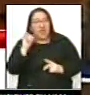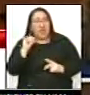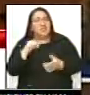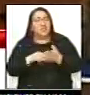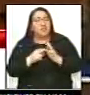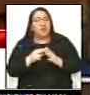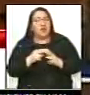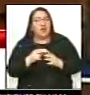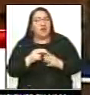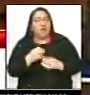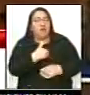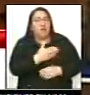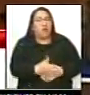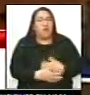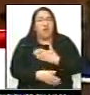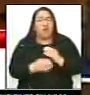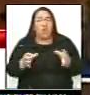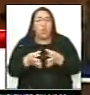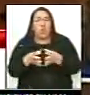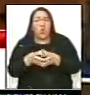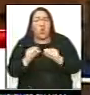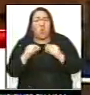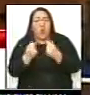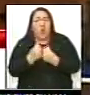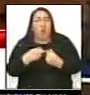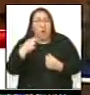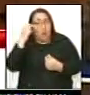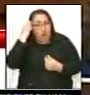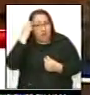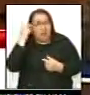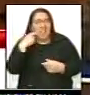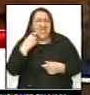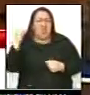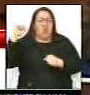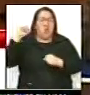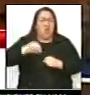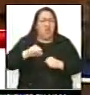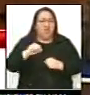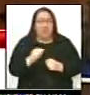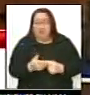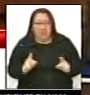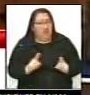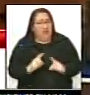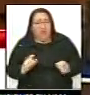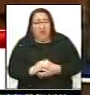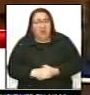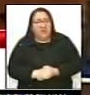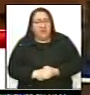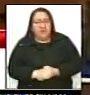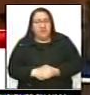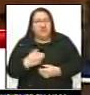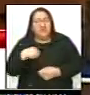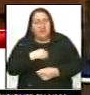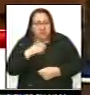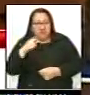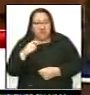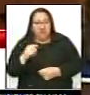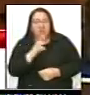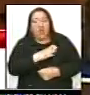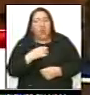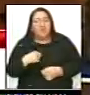medio, presidente, porque por ahí alguien puede saltar diciendo esas son propuestas comunistas. Presidente, necesitamos un